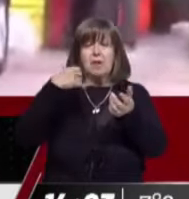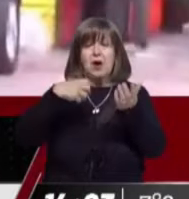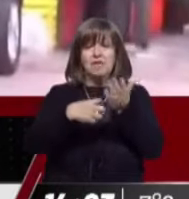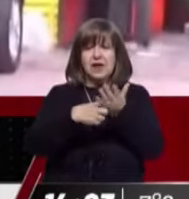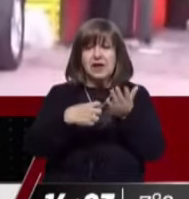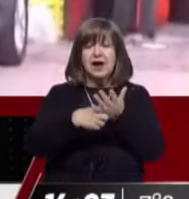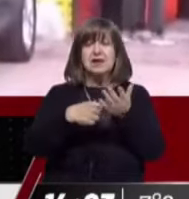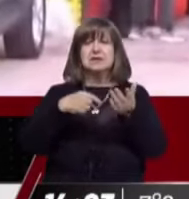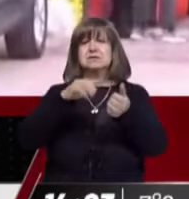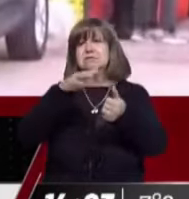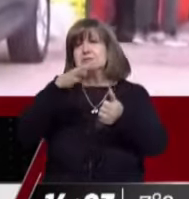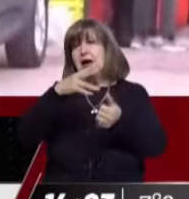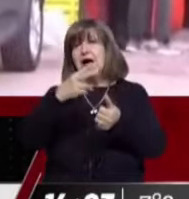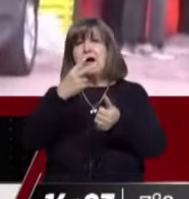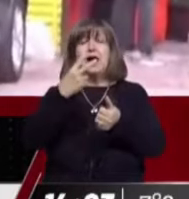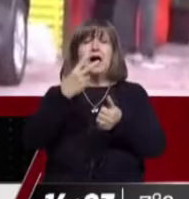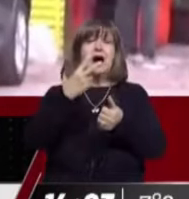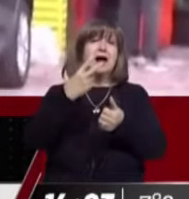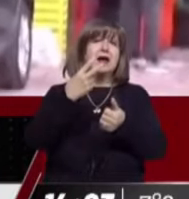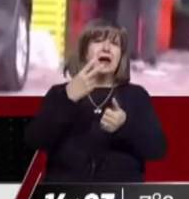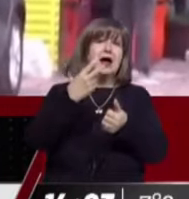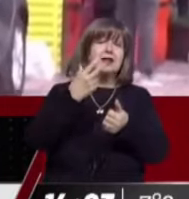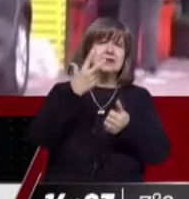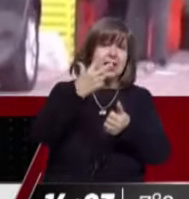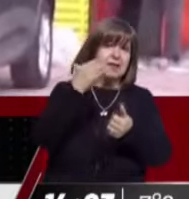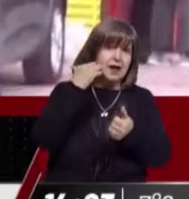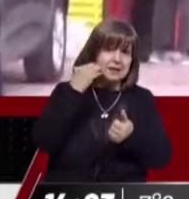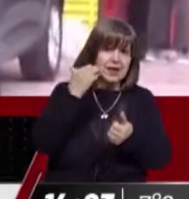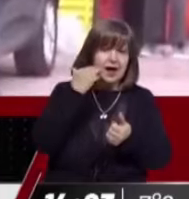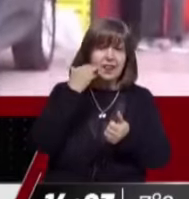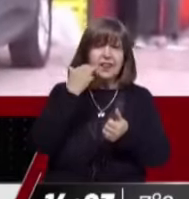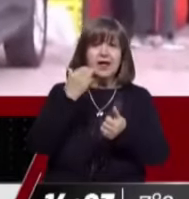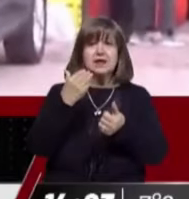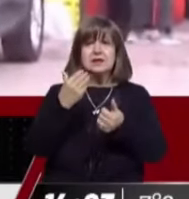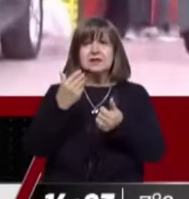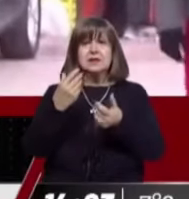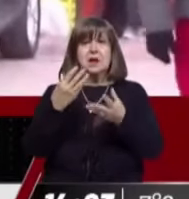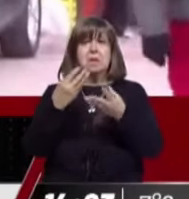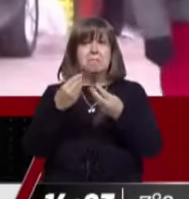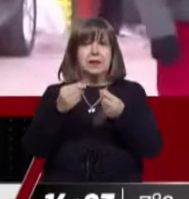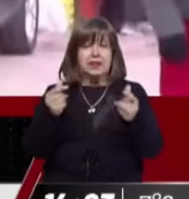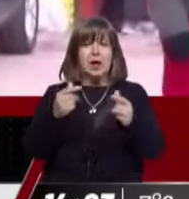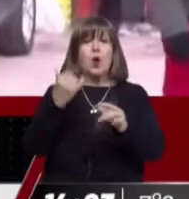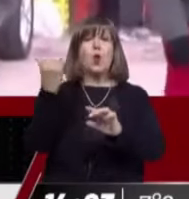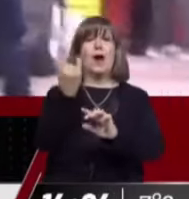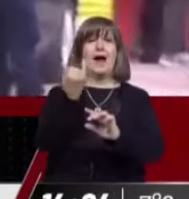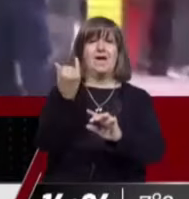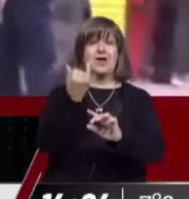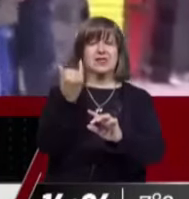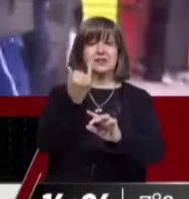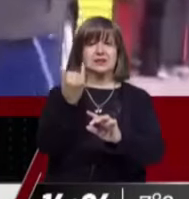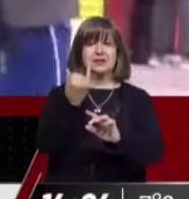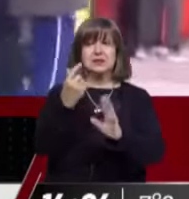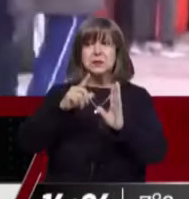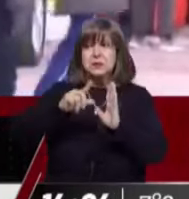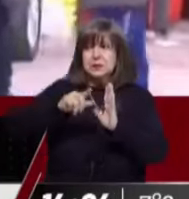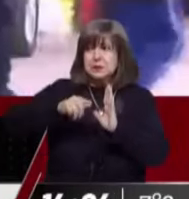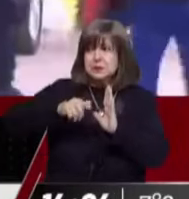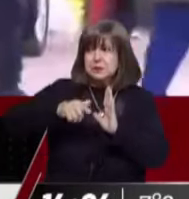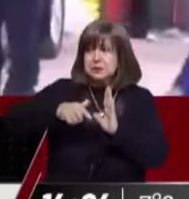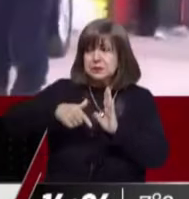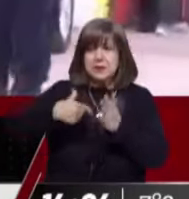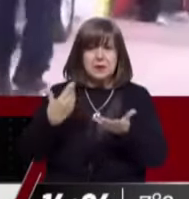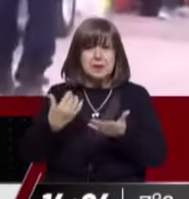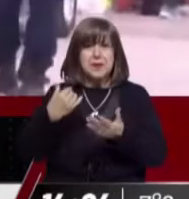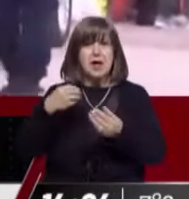de comunicación ha sido aproximadamente a las 15:23 de ese mismo jueves, pero la denuncia se realiza el jueves cerca de la